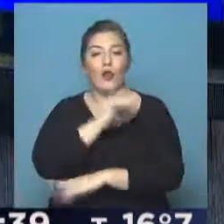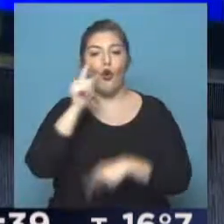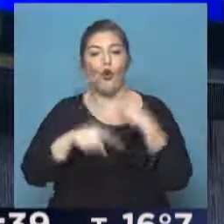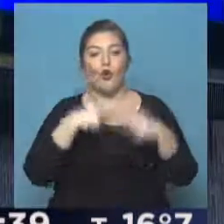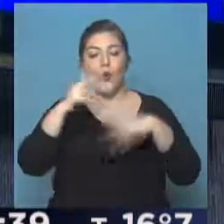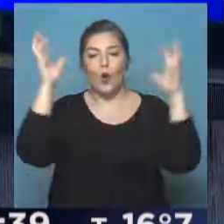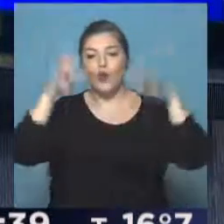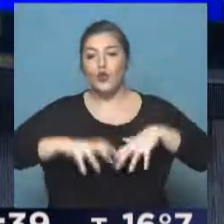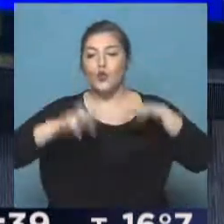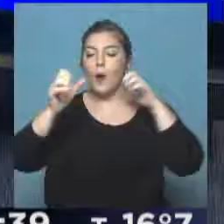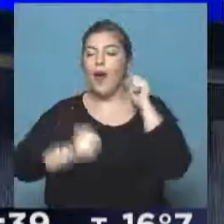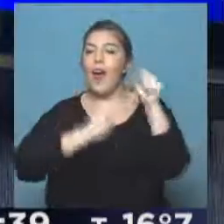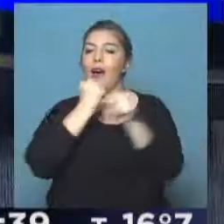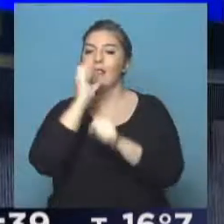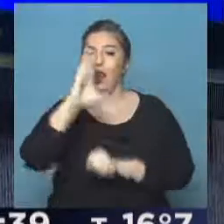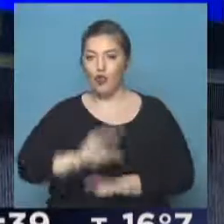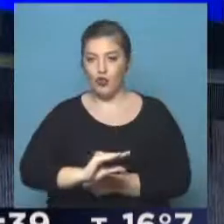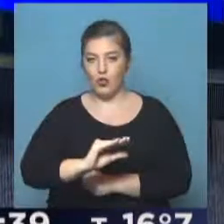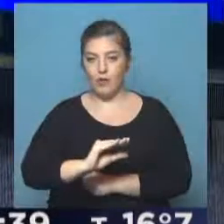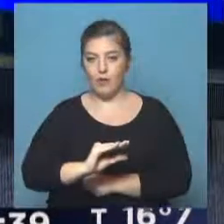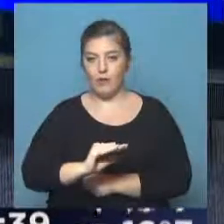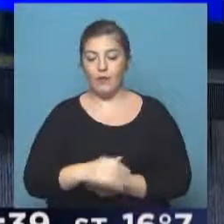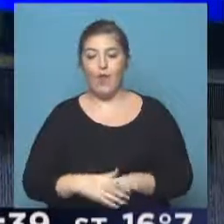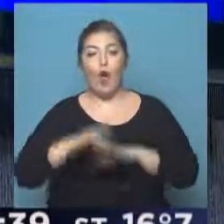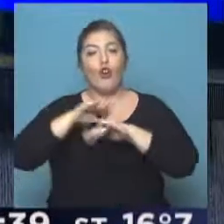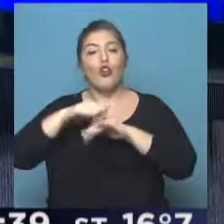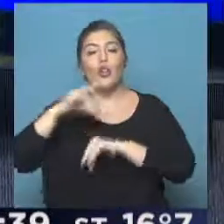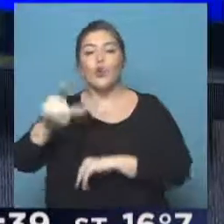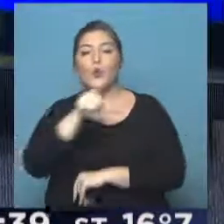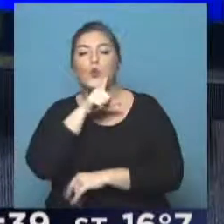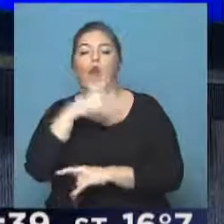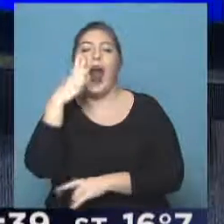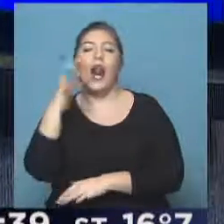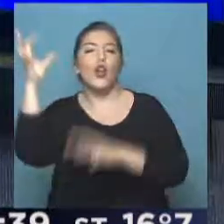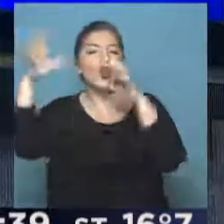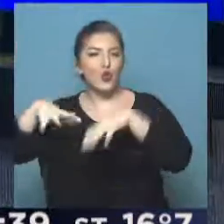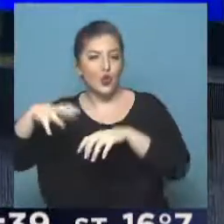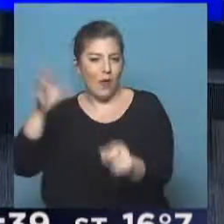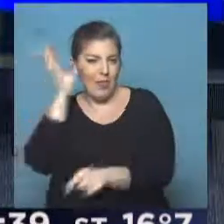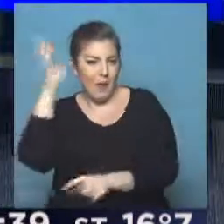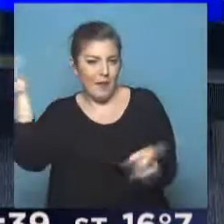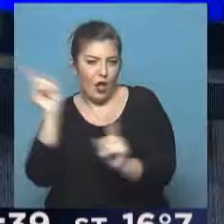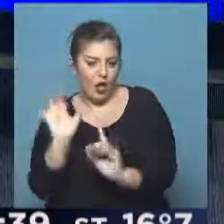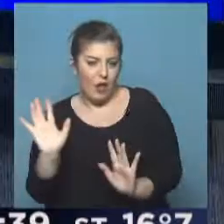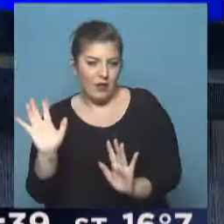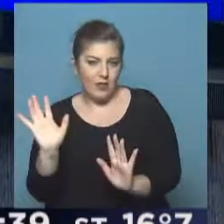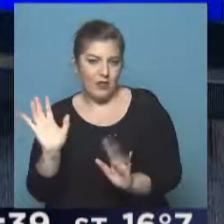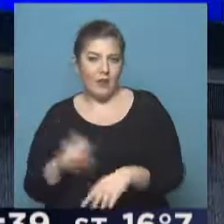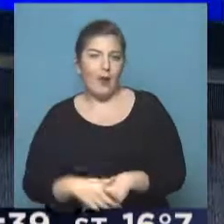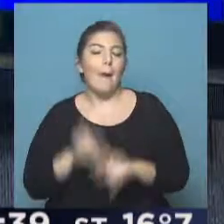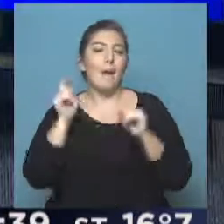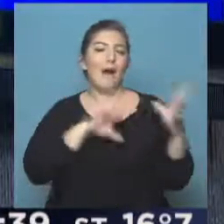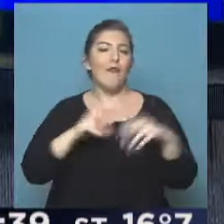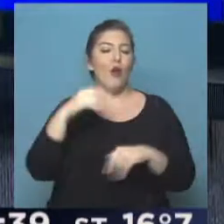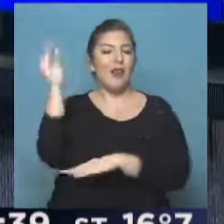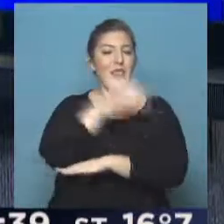las precipitaciones hasta la noche. Costa de Chubut, algo de precipitación, no las cantidades que van a caer en